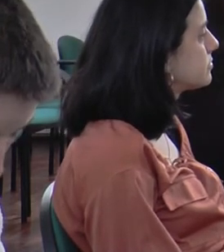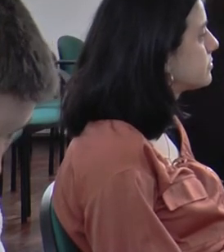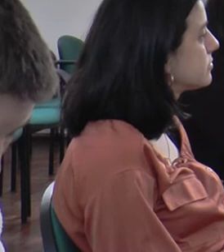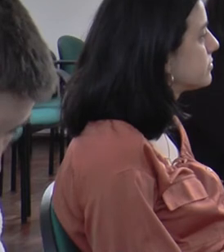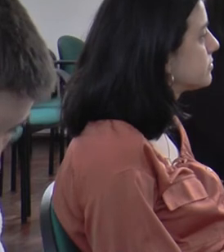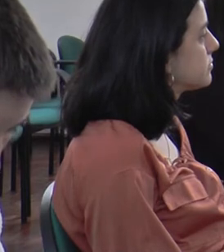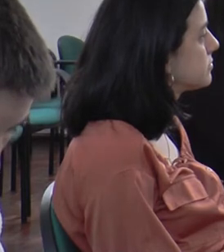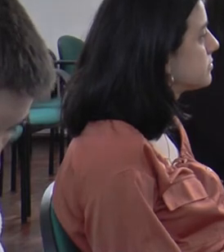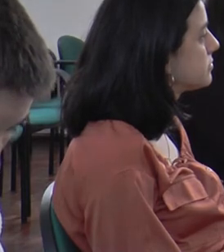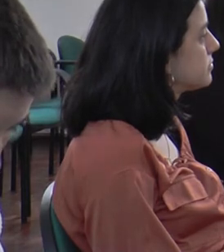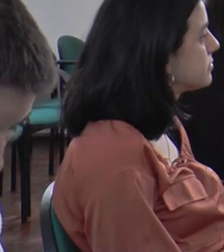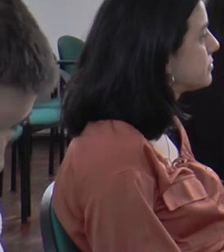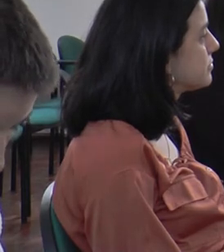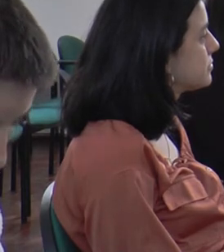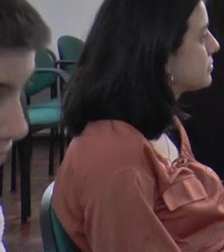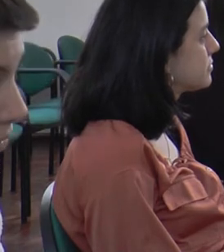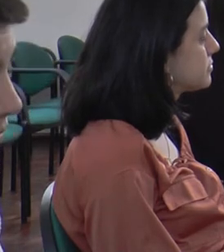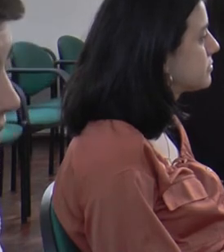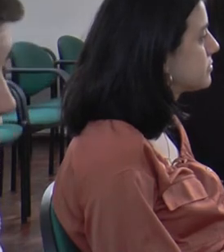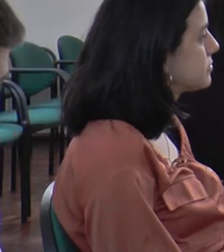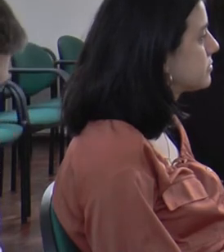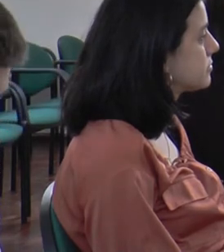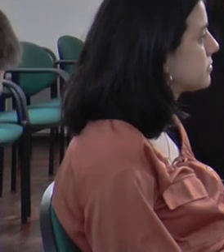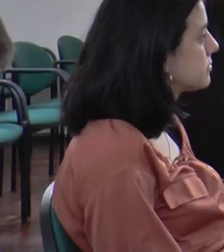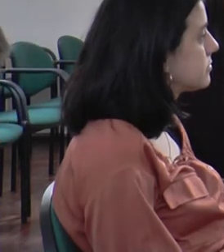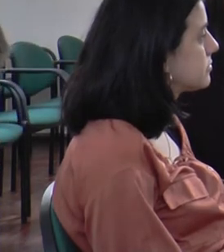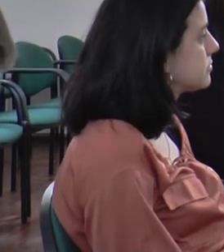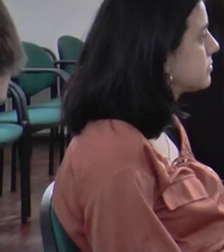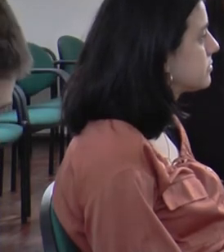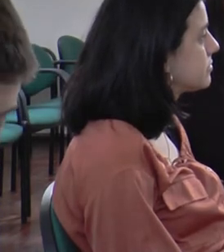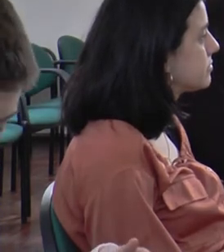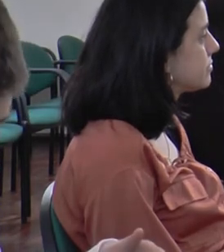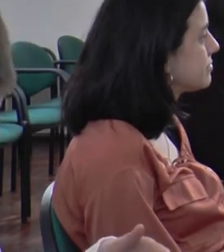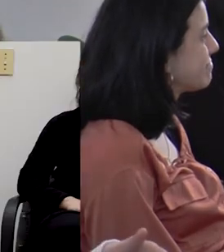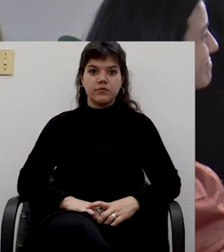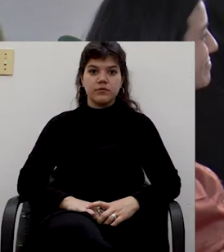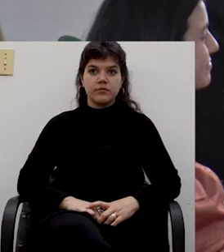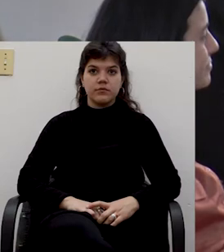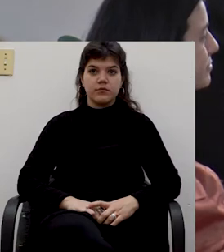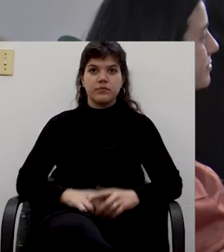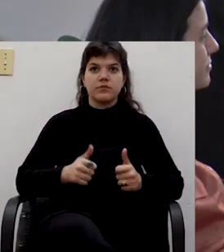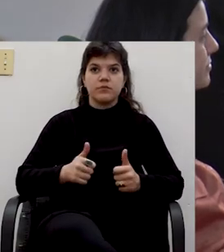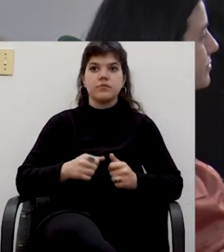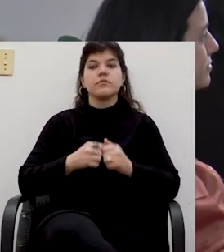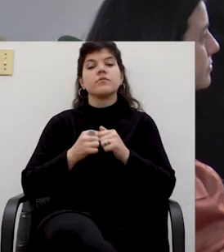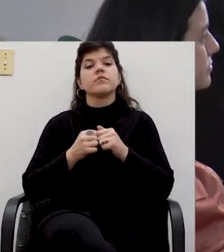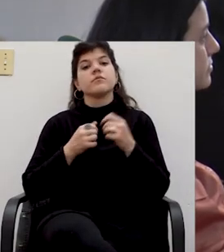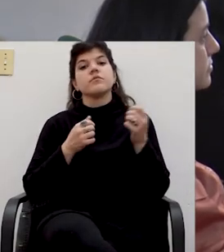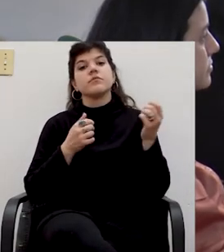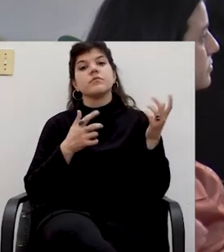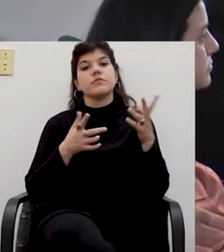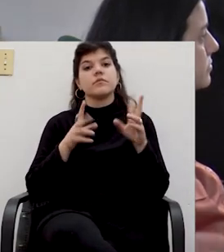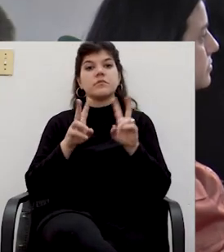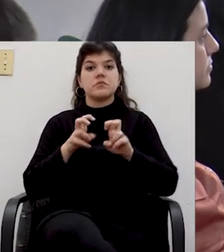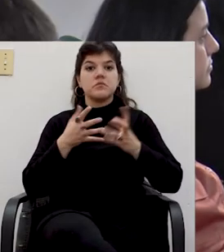y el que estén convocando a actores. Actoras institucionales en